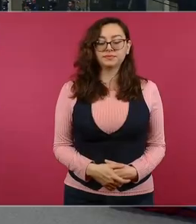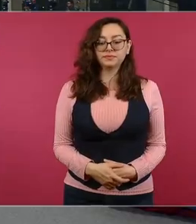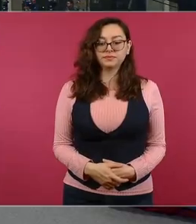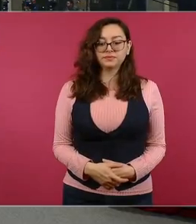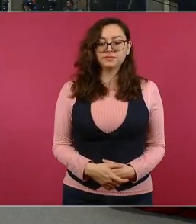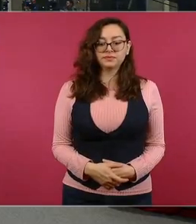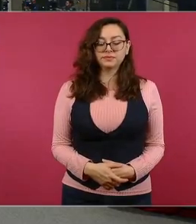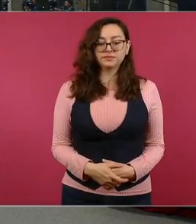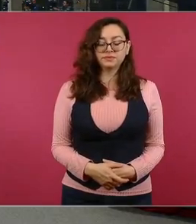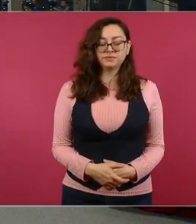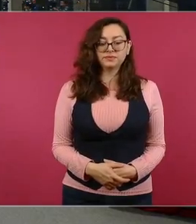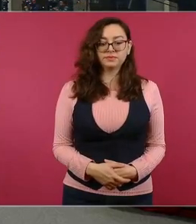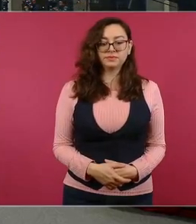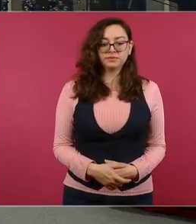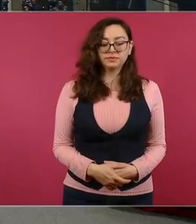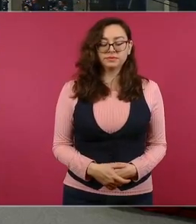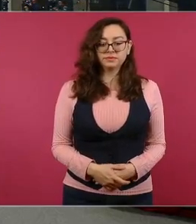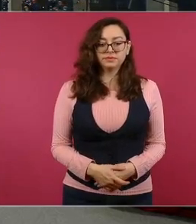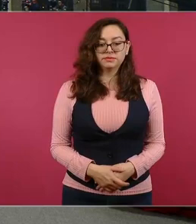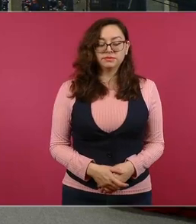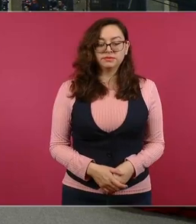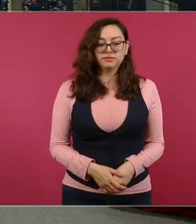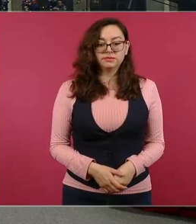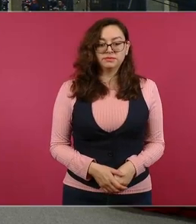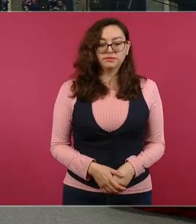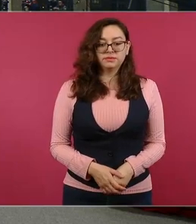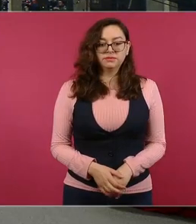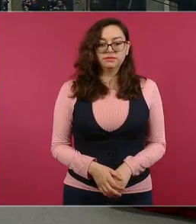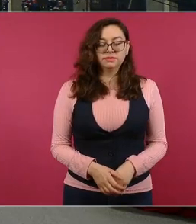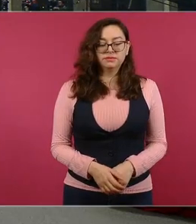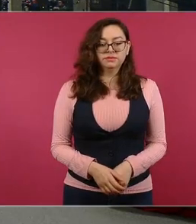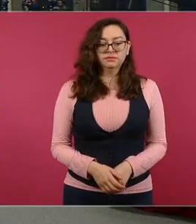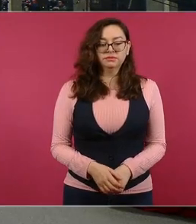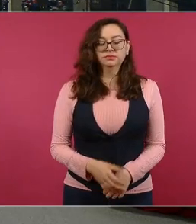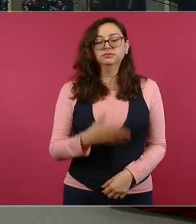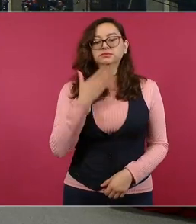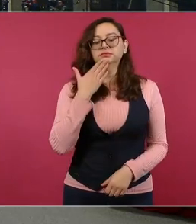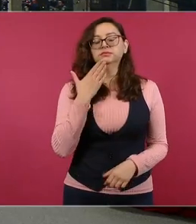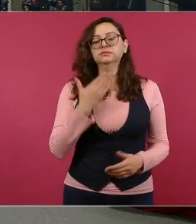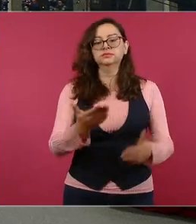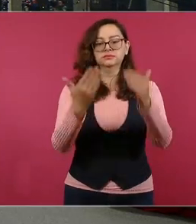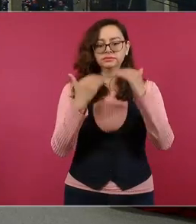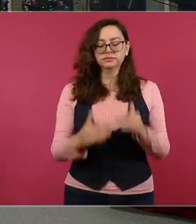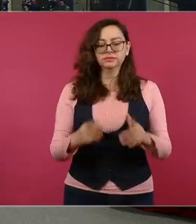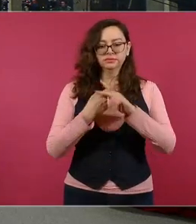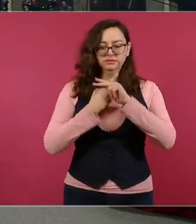gracias Muy bien pues este empezamos